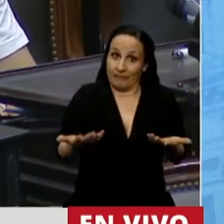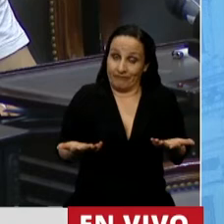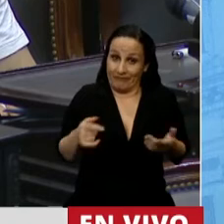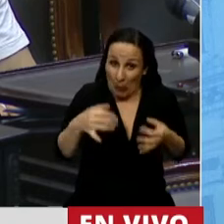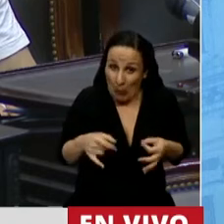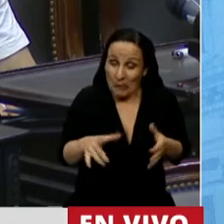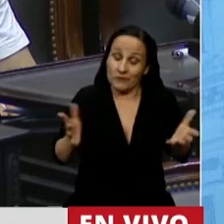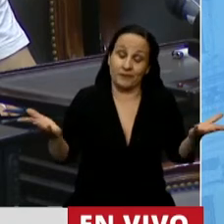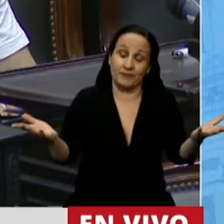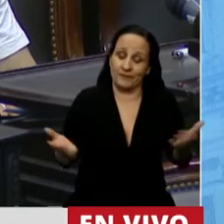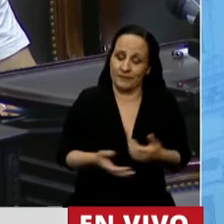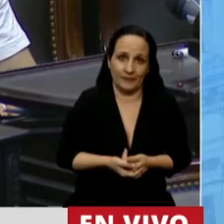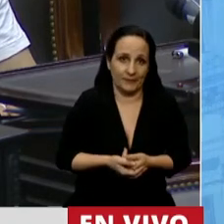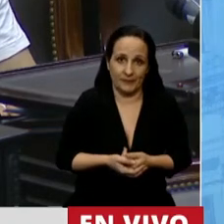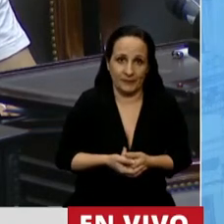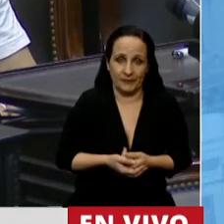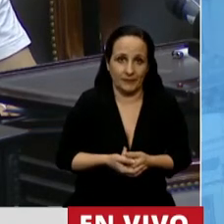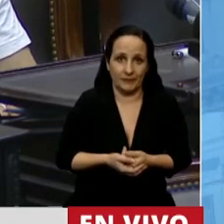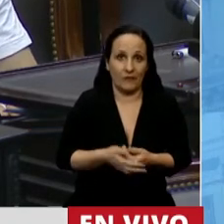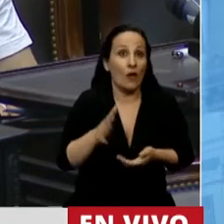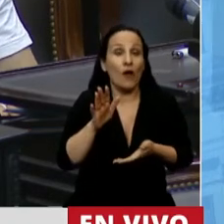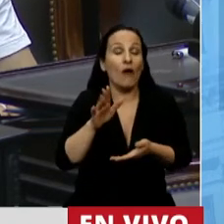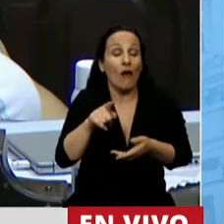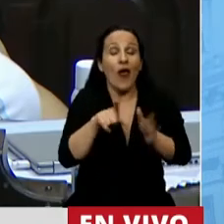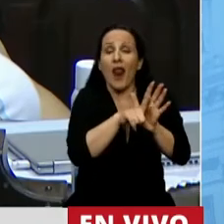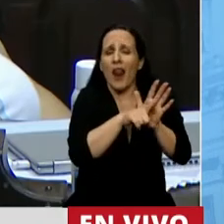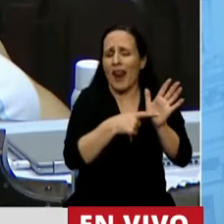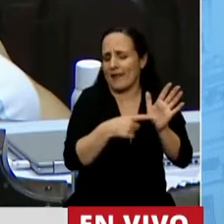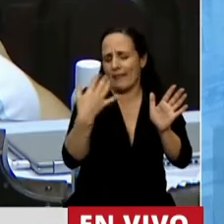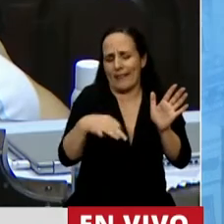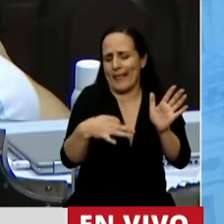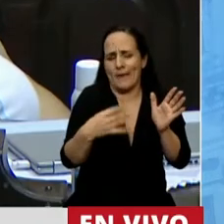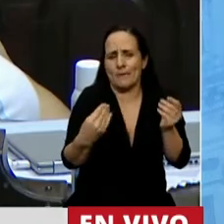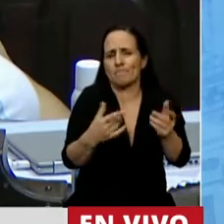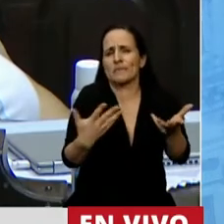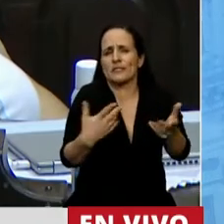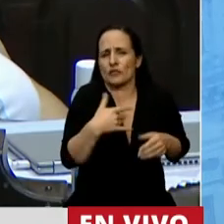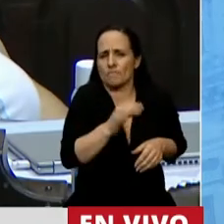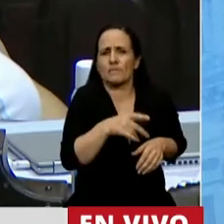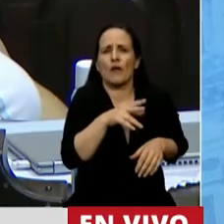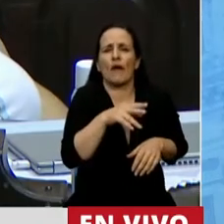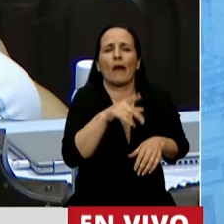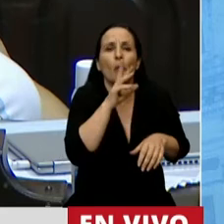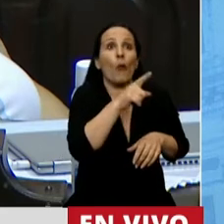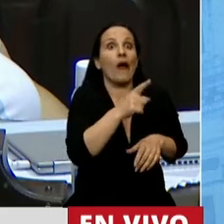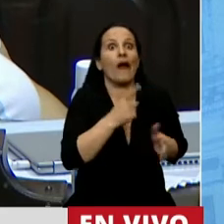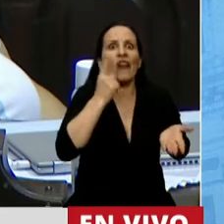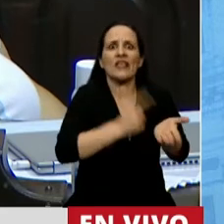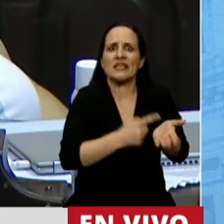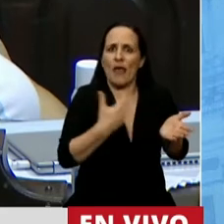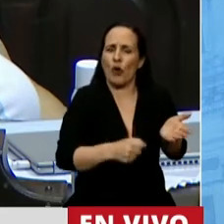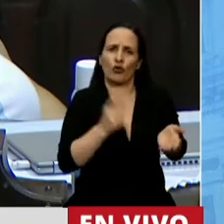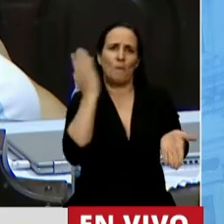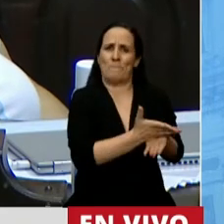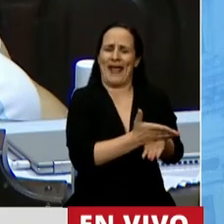Ahora bien, presidente, creo que la legislación debe ser adecuada. Considero que hay que eliminar las penas que pesan sobre las mujeres que decidan abortar,